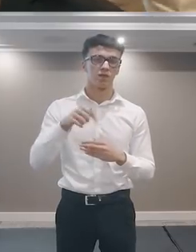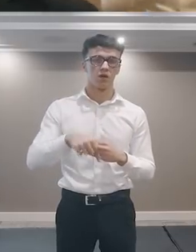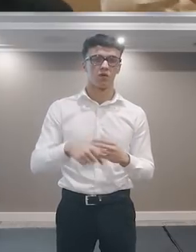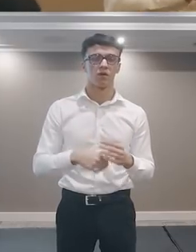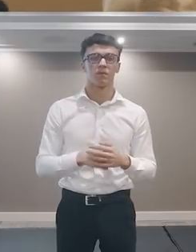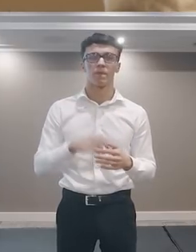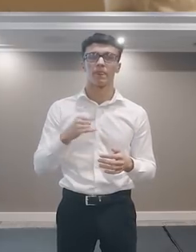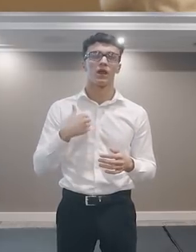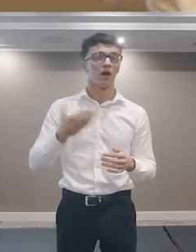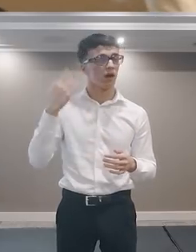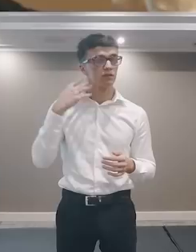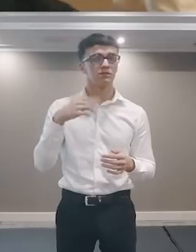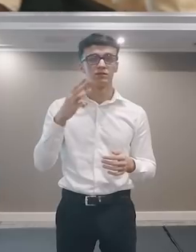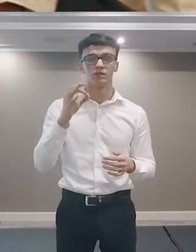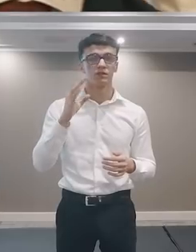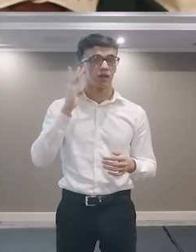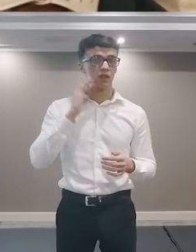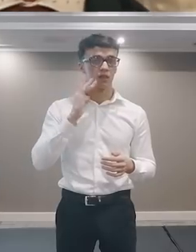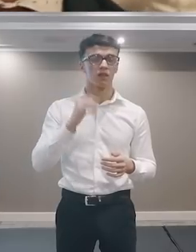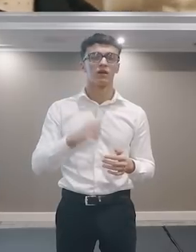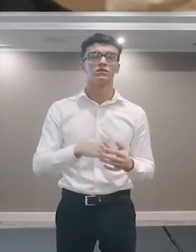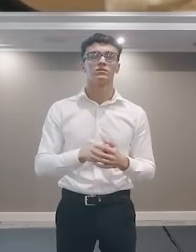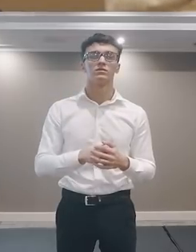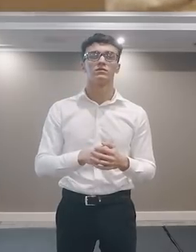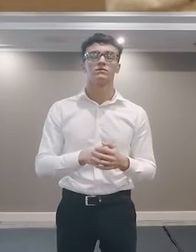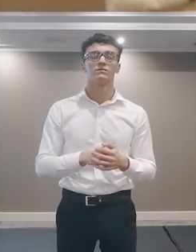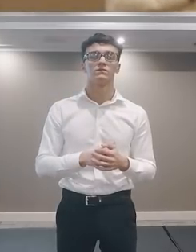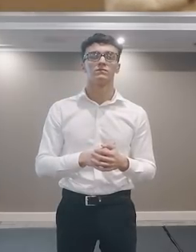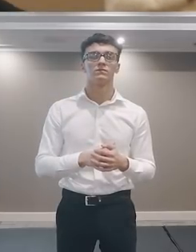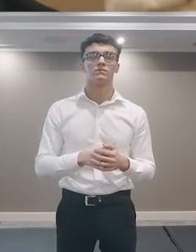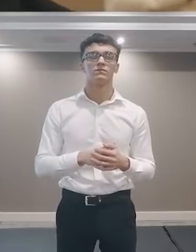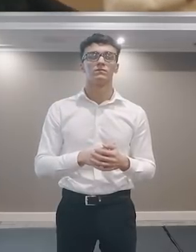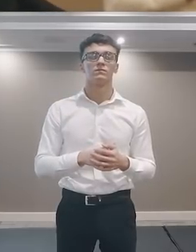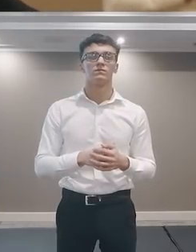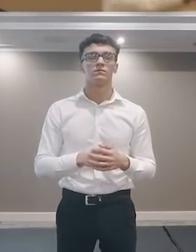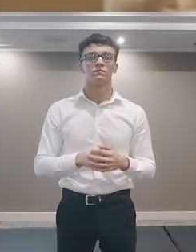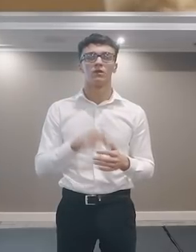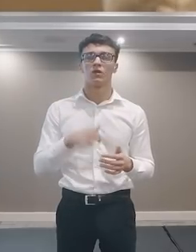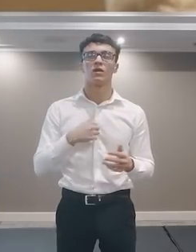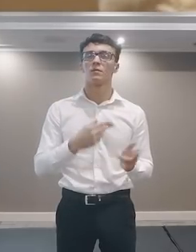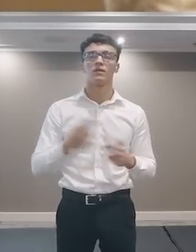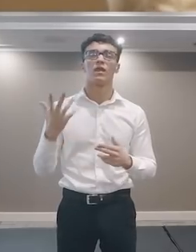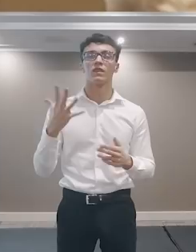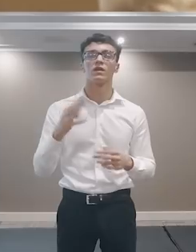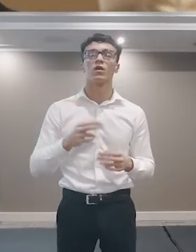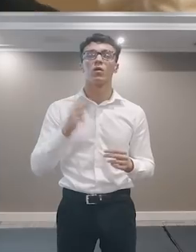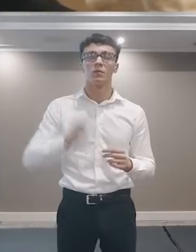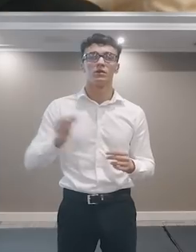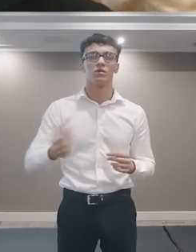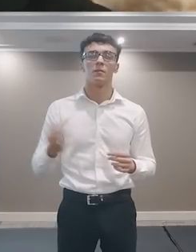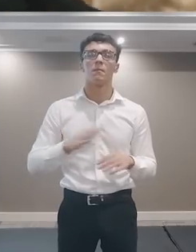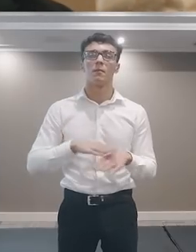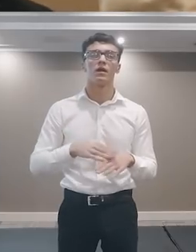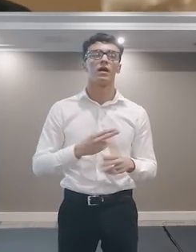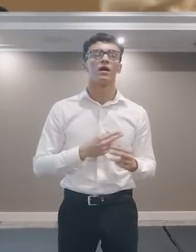30 días inmediata como socio miembro y afilia cinco personas cinco personas vuelvo a decir con las que realmente que recomendarle que el